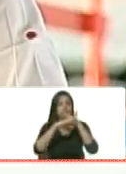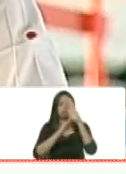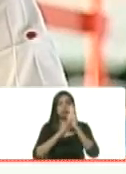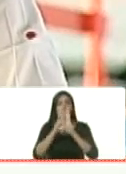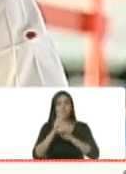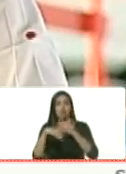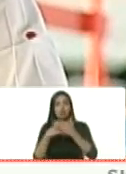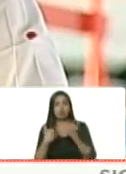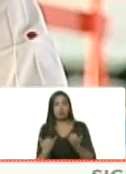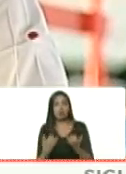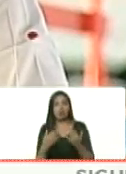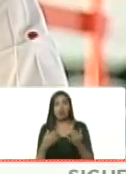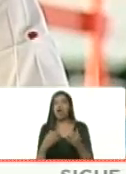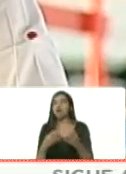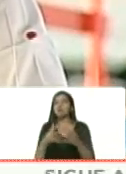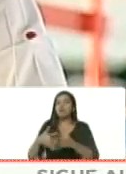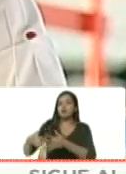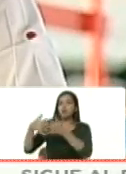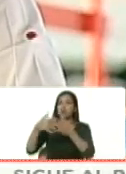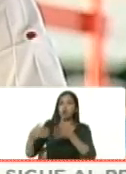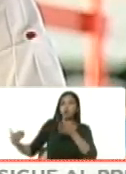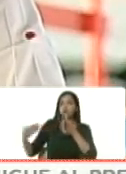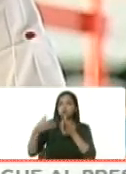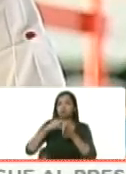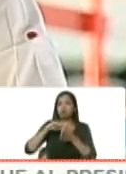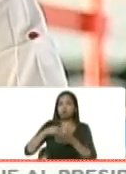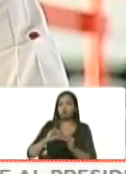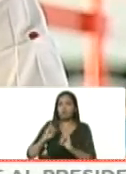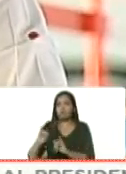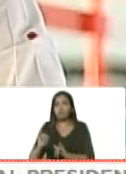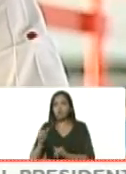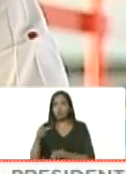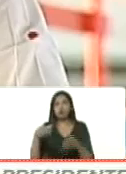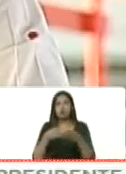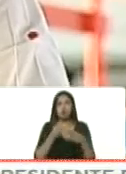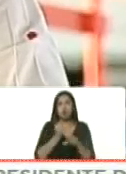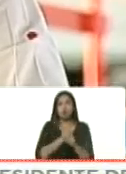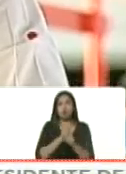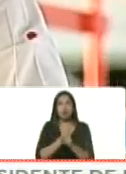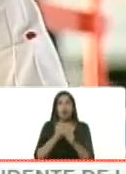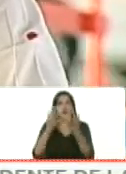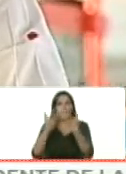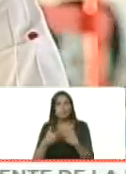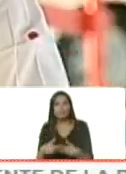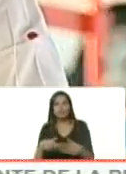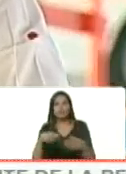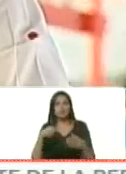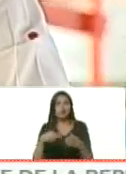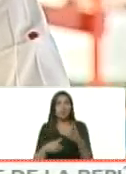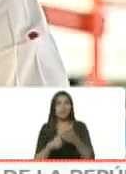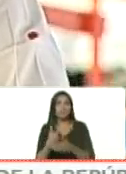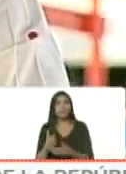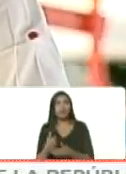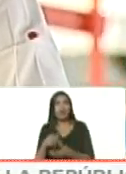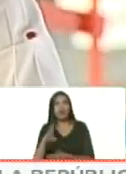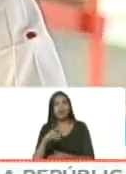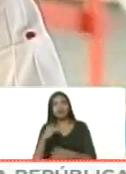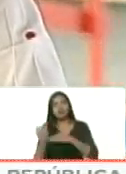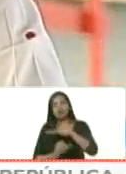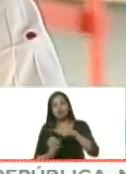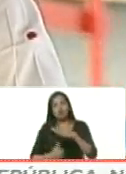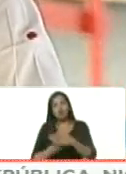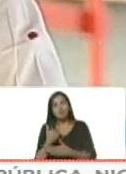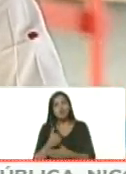desarrollado por el imperio norteamericano contra nosotros, y este equipo de trabajo con empresarios, con pensantes, con la institucionalidad, con el